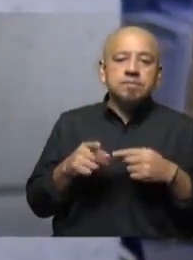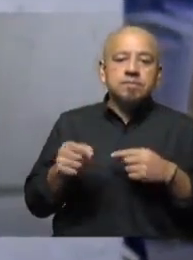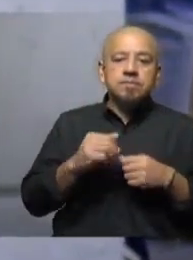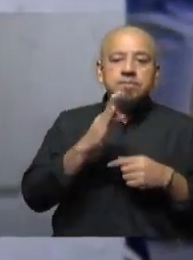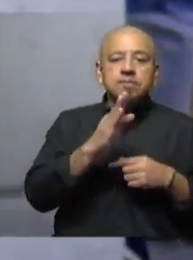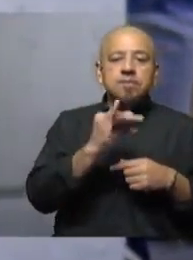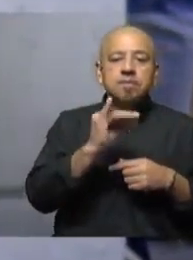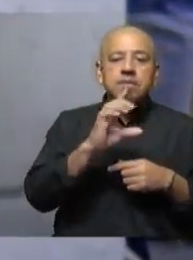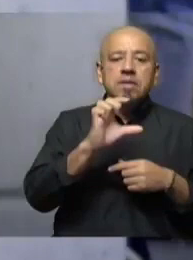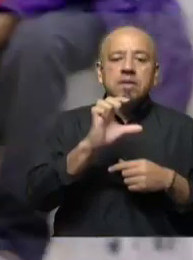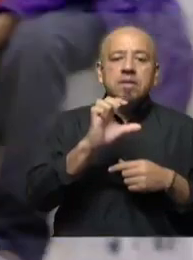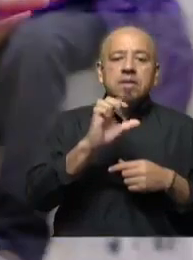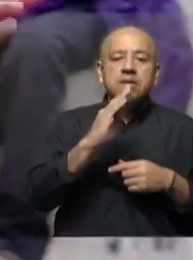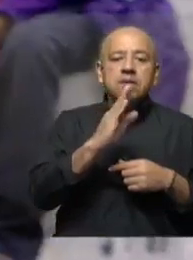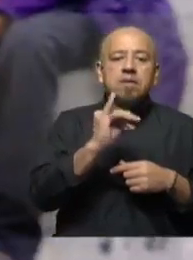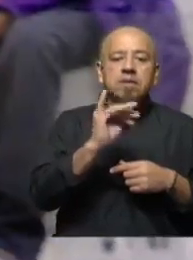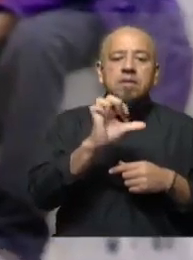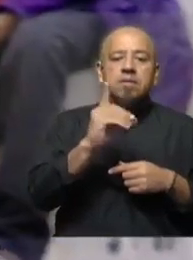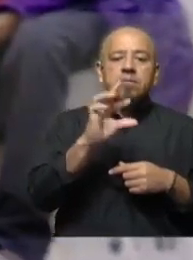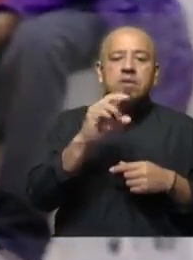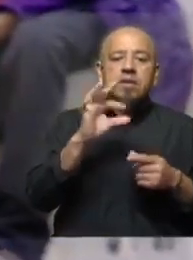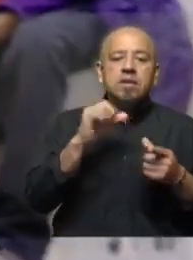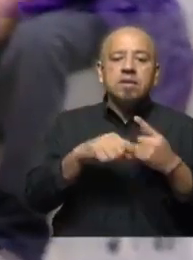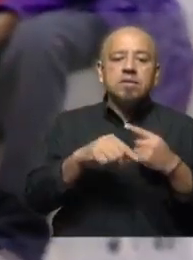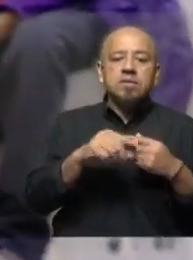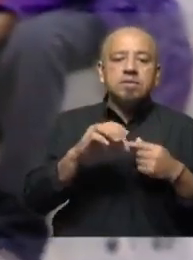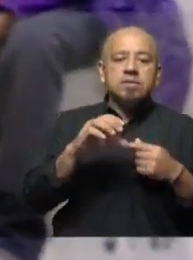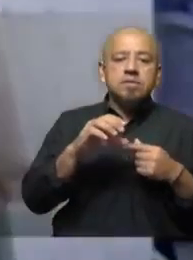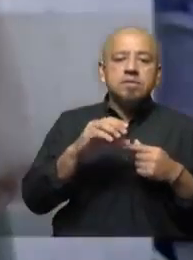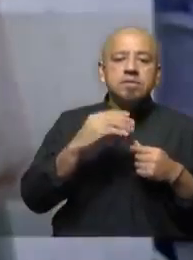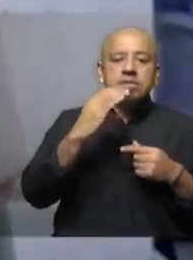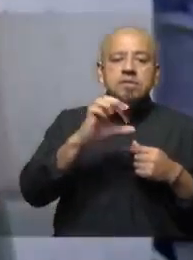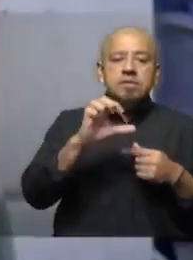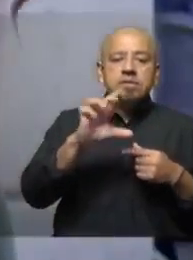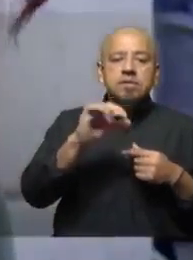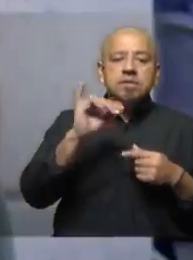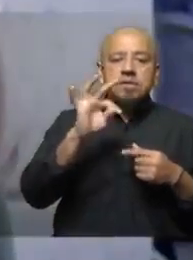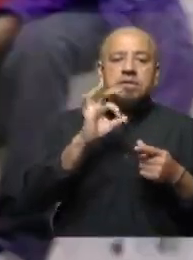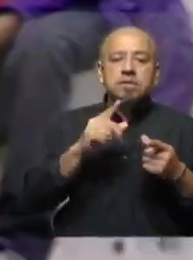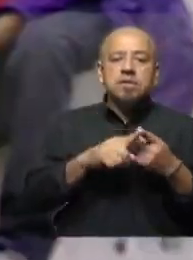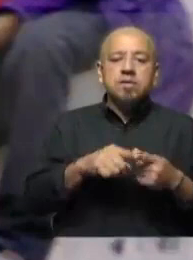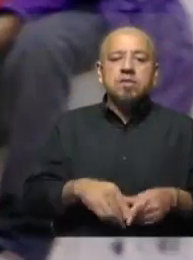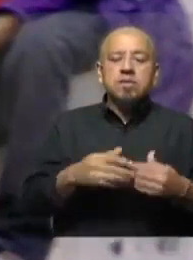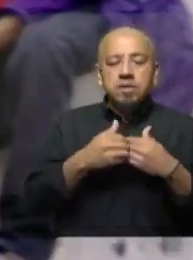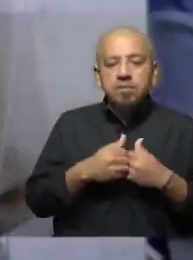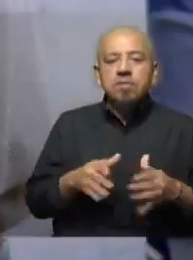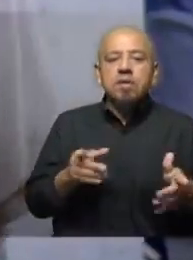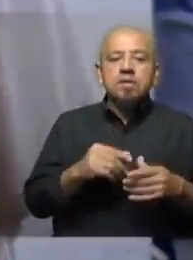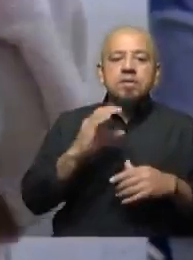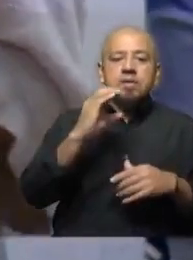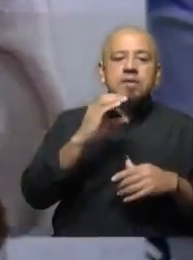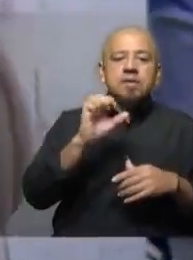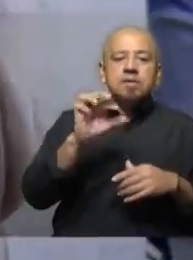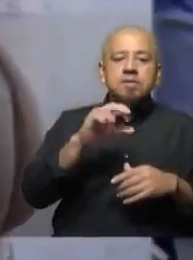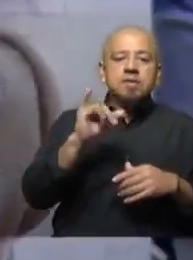Piedra, cuál es la calle. Es un misterio entre si es Cerrito o Paysandú. Ahí va, porque es, claro, donde termina Paysandú y arranca Cerrito. Bueno, ahí está